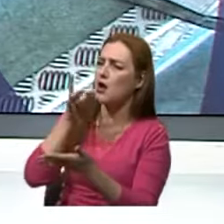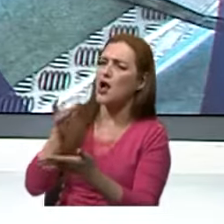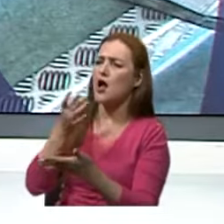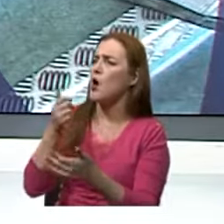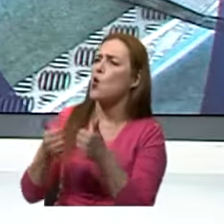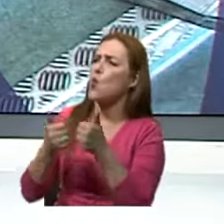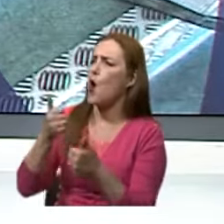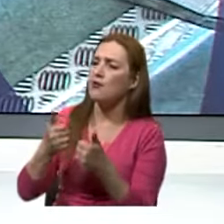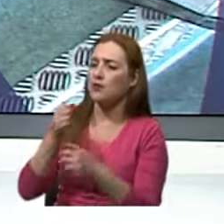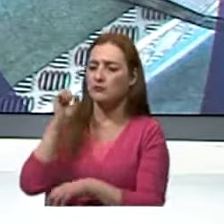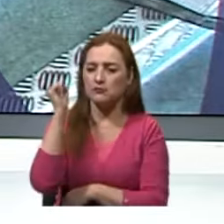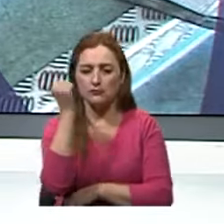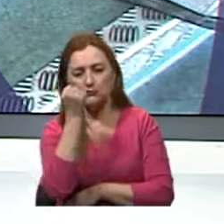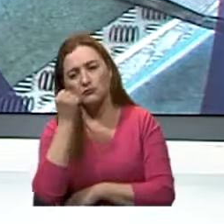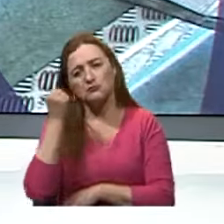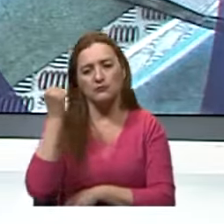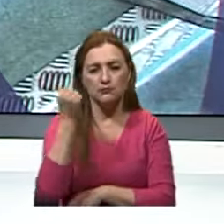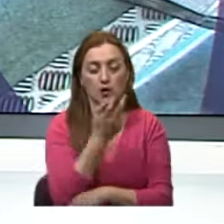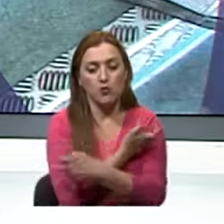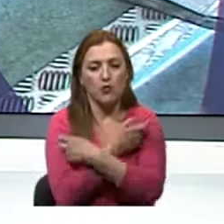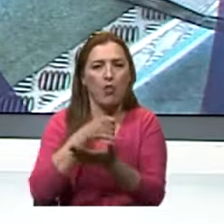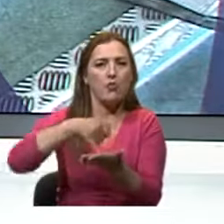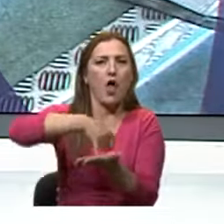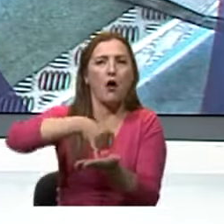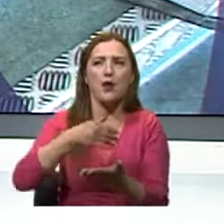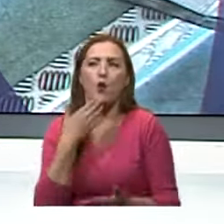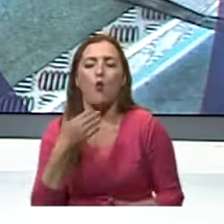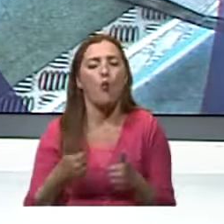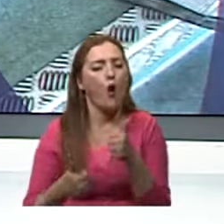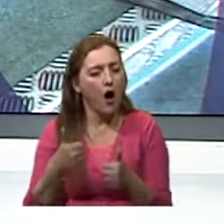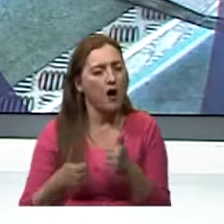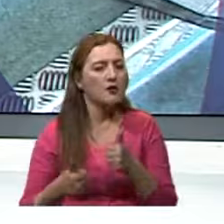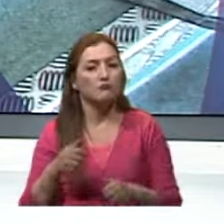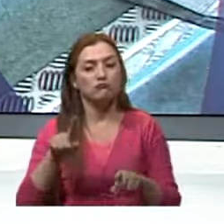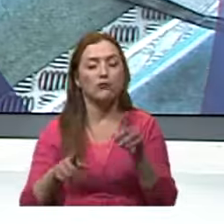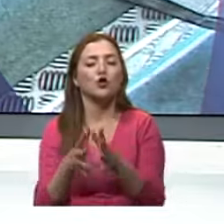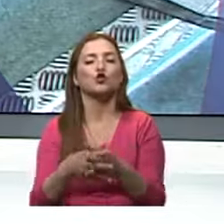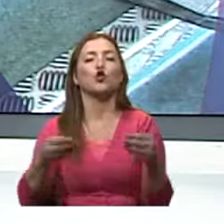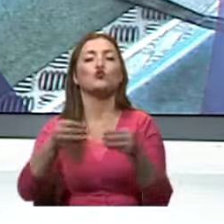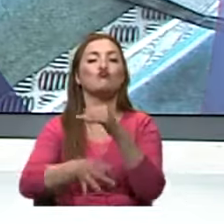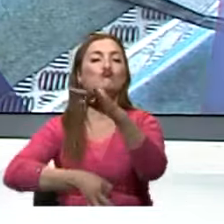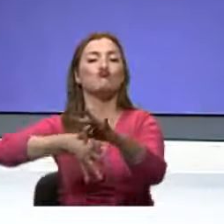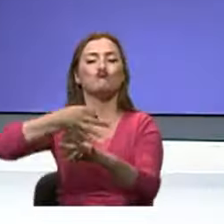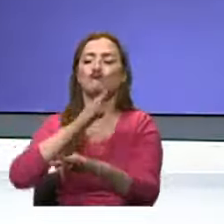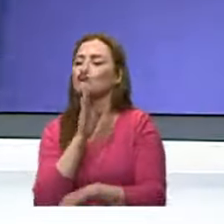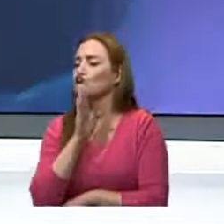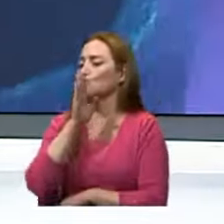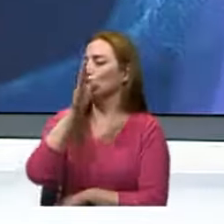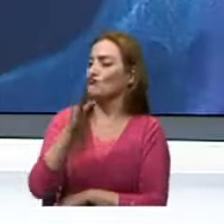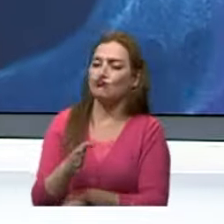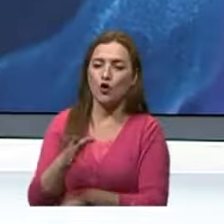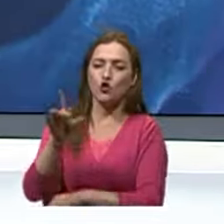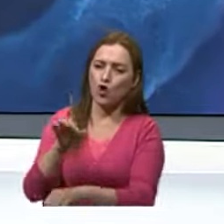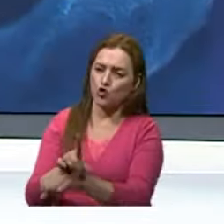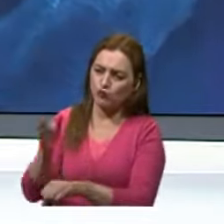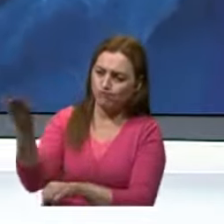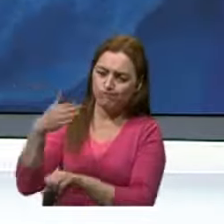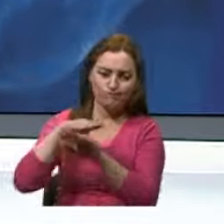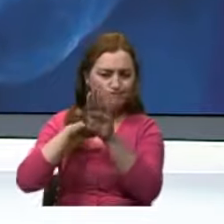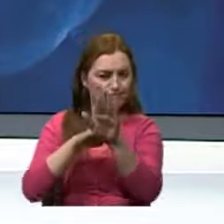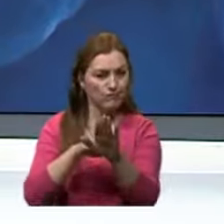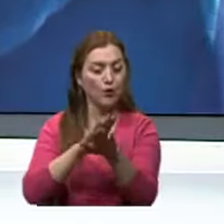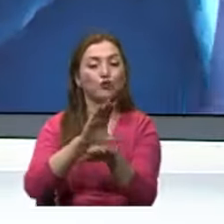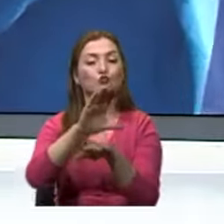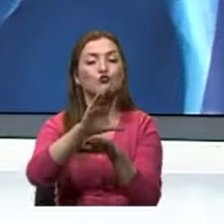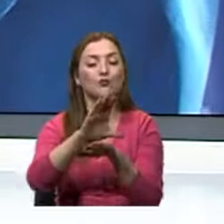algunos casos, afectar la densidad ósea. Hay que buscar alternativas si es que es necesario y obviamente siempre apalancarse del médico traumatólogo.